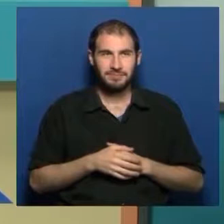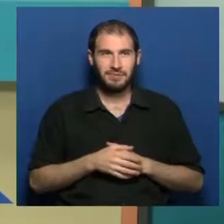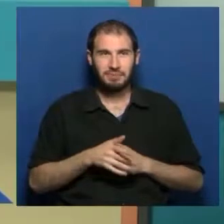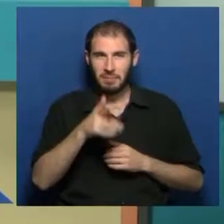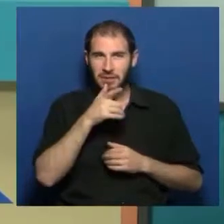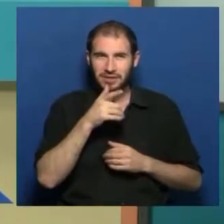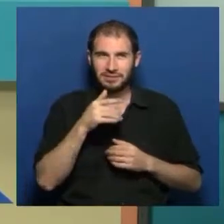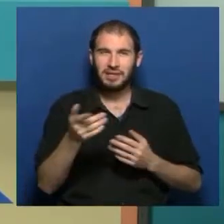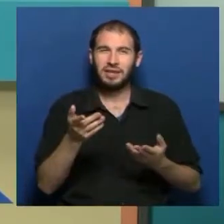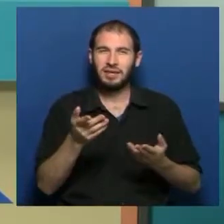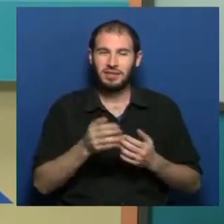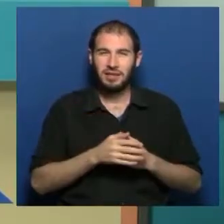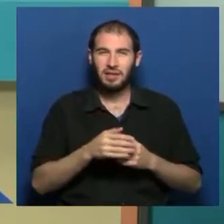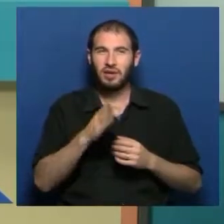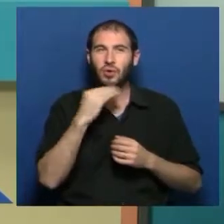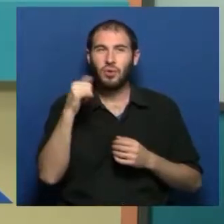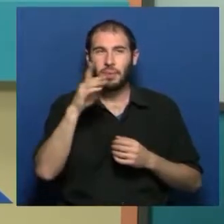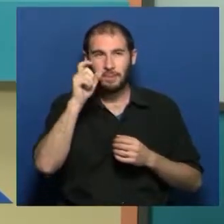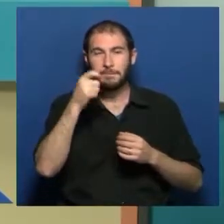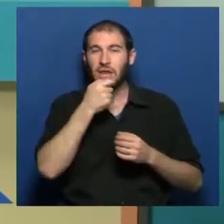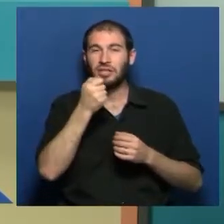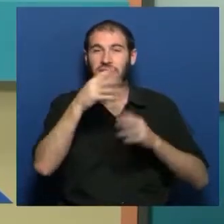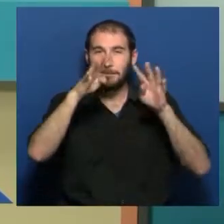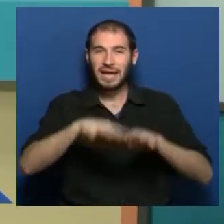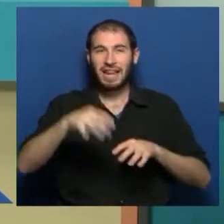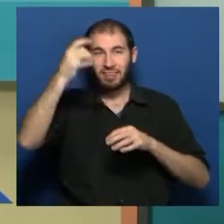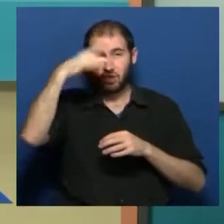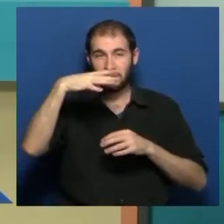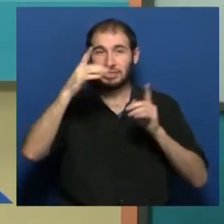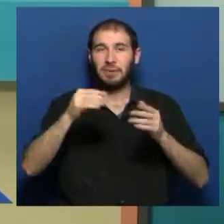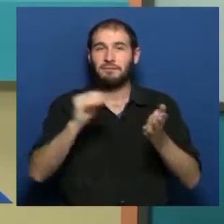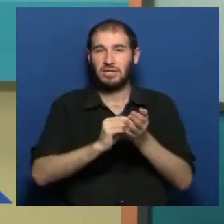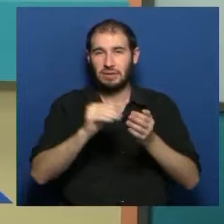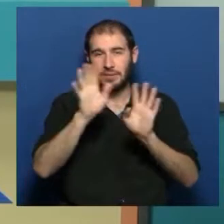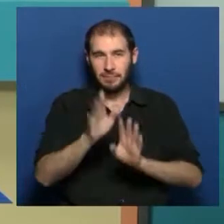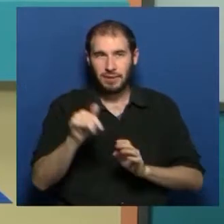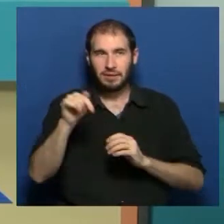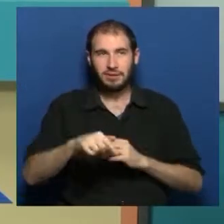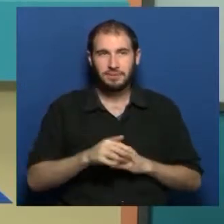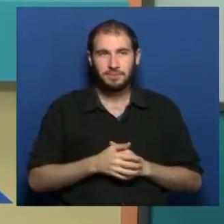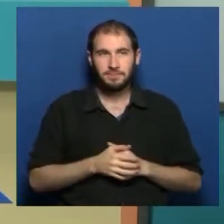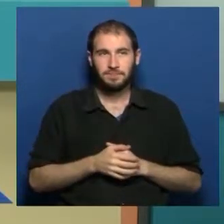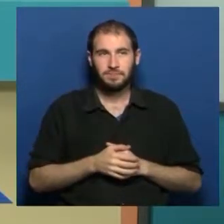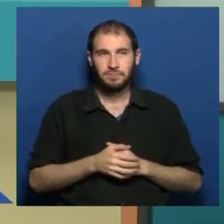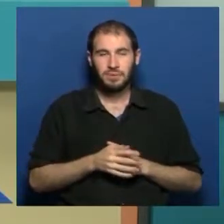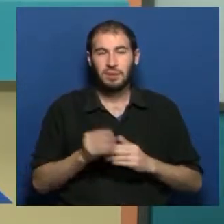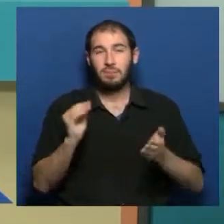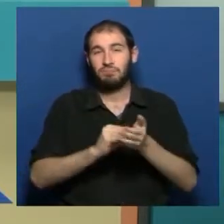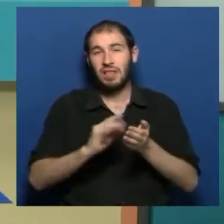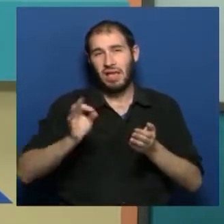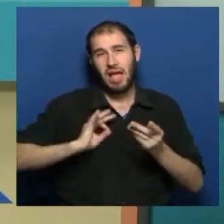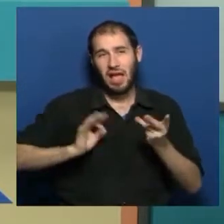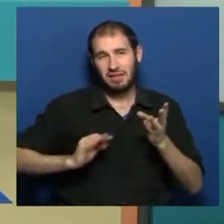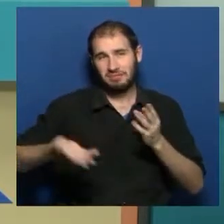ese nombre lo puso Jumber, un periodista de Página 12, que también organizó la fecha de Niceto. Lo puso hace varios